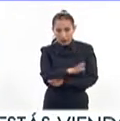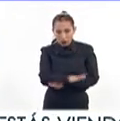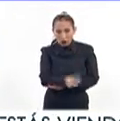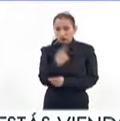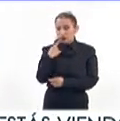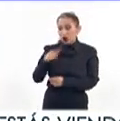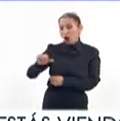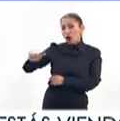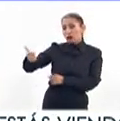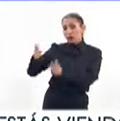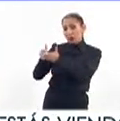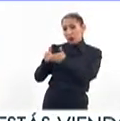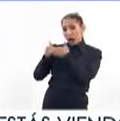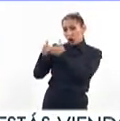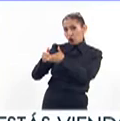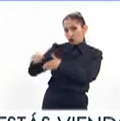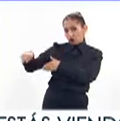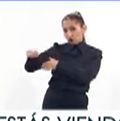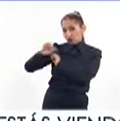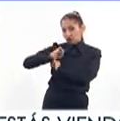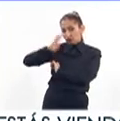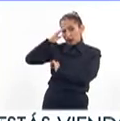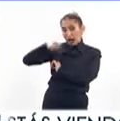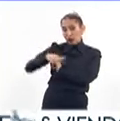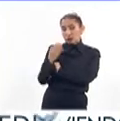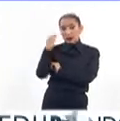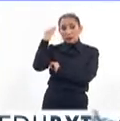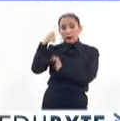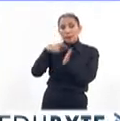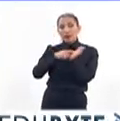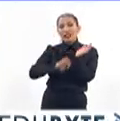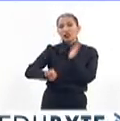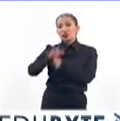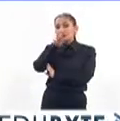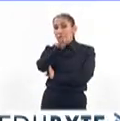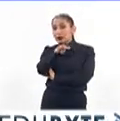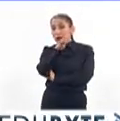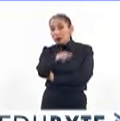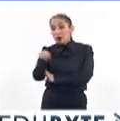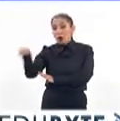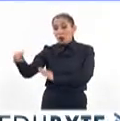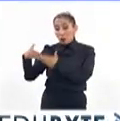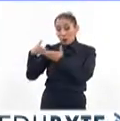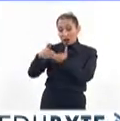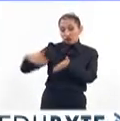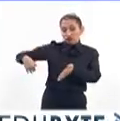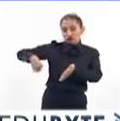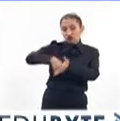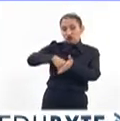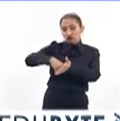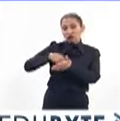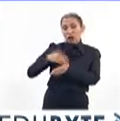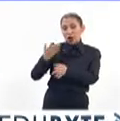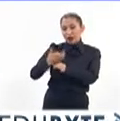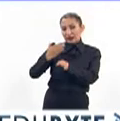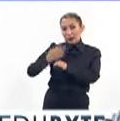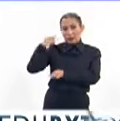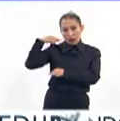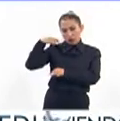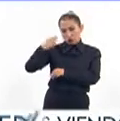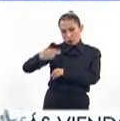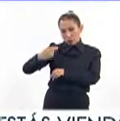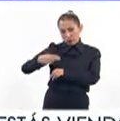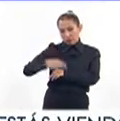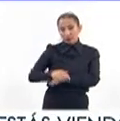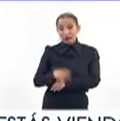al mando de 11 embarcaciones. Fue el 14 de marzo de 1519 cuando los navíos desembarcaron en el actual estado de